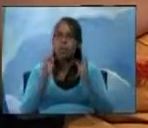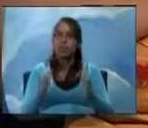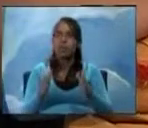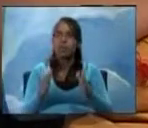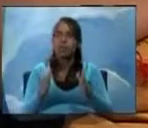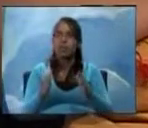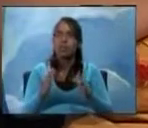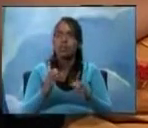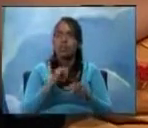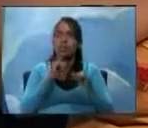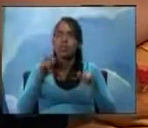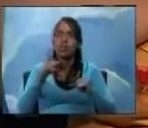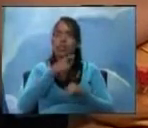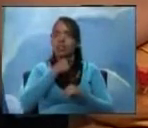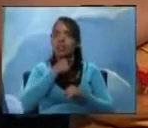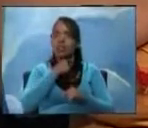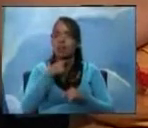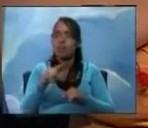A buscar y salvar.